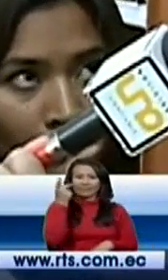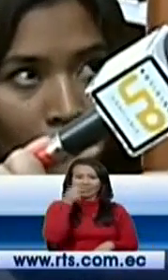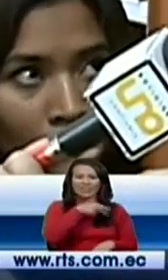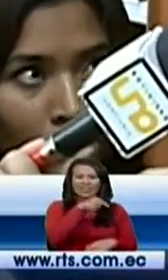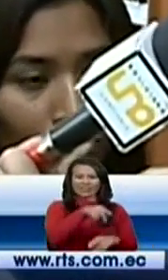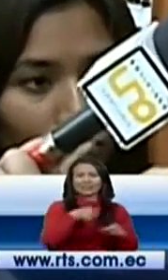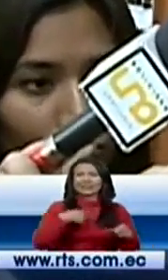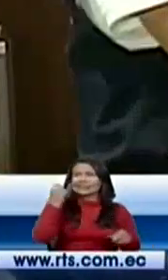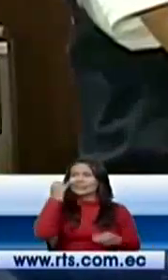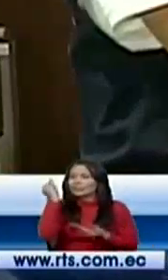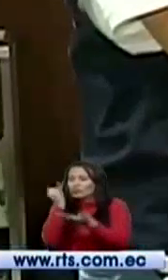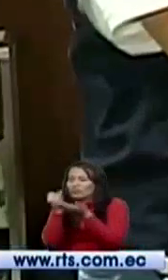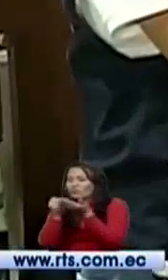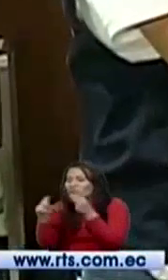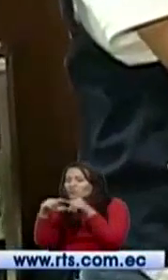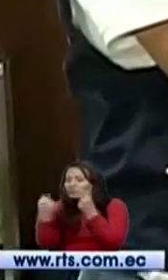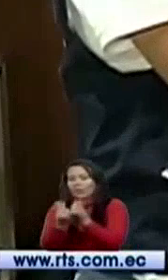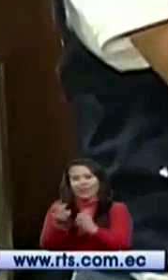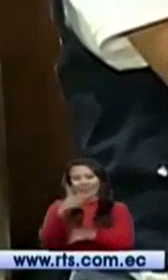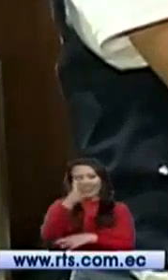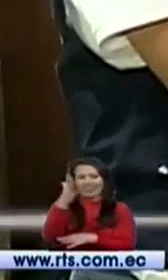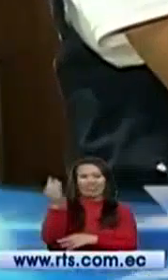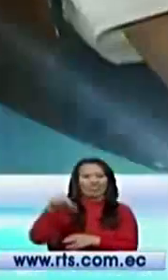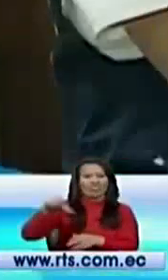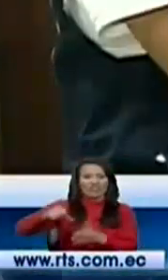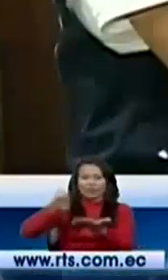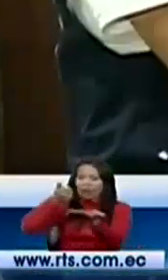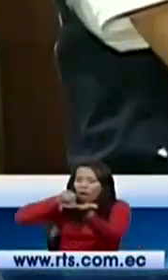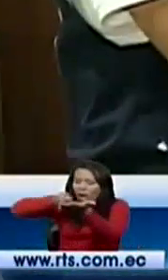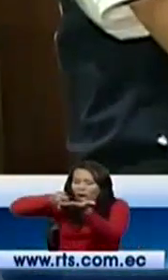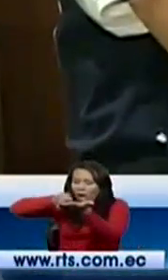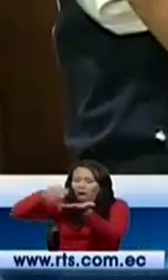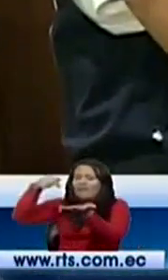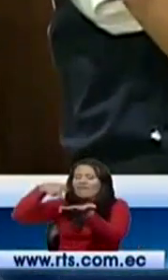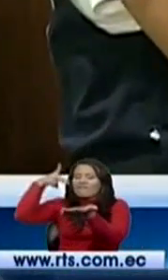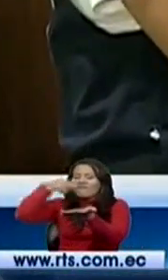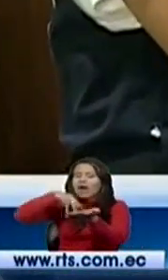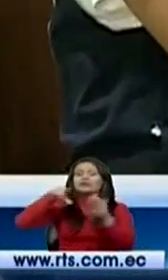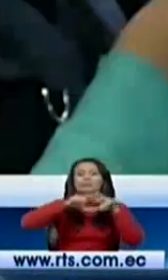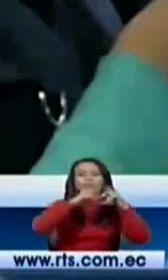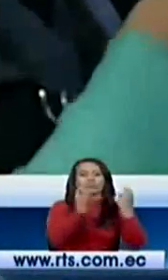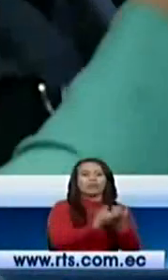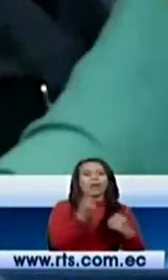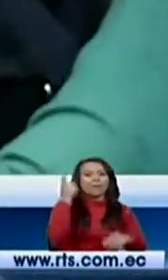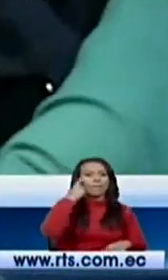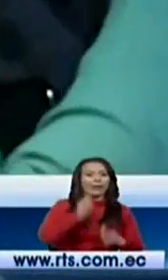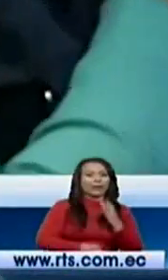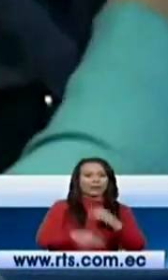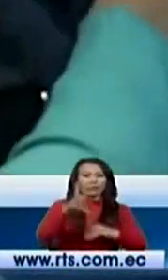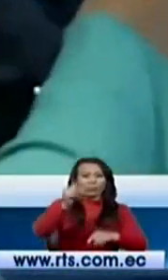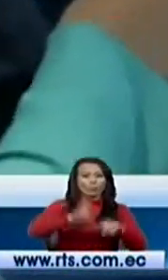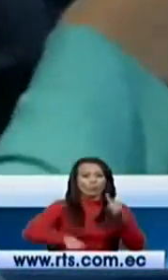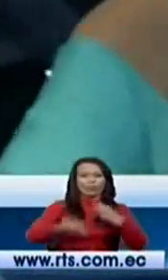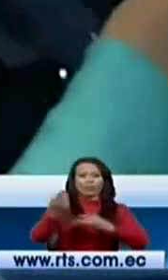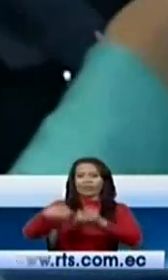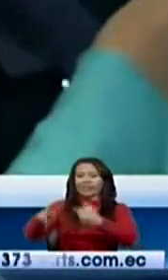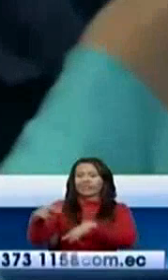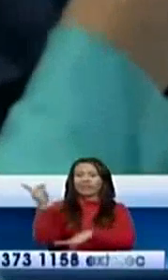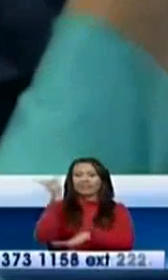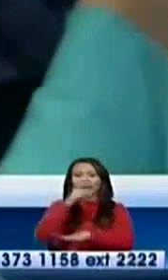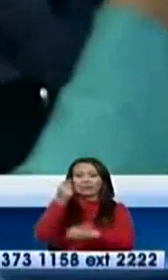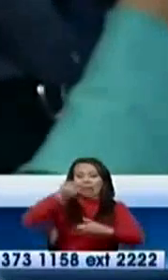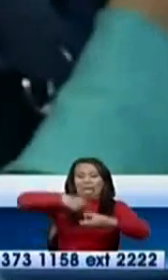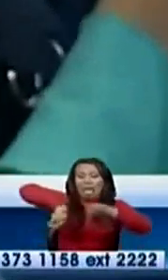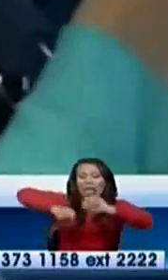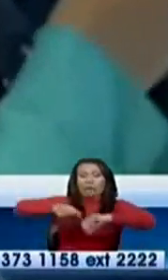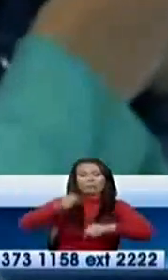sello actualmente. Este plan de etiquetado busca combatir de manera directa al contrabando. La medida entró en vigencia desde 9 de octubre pasado y